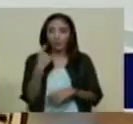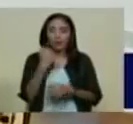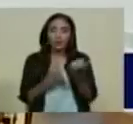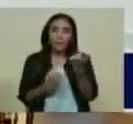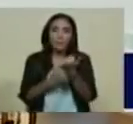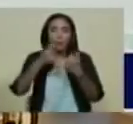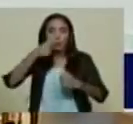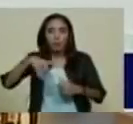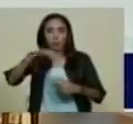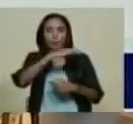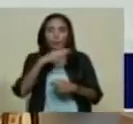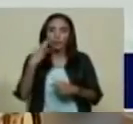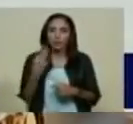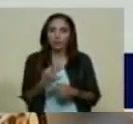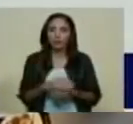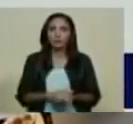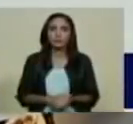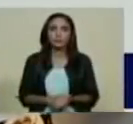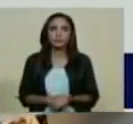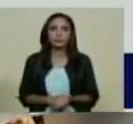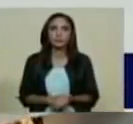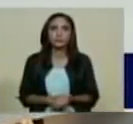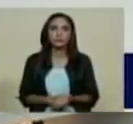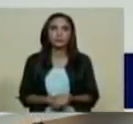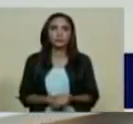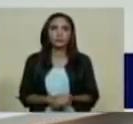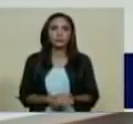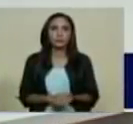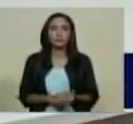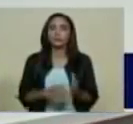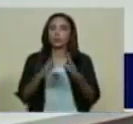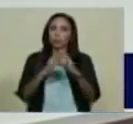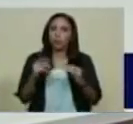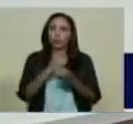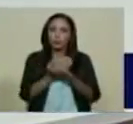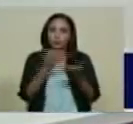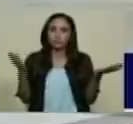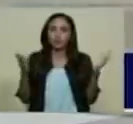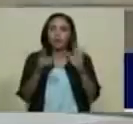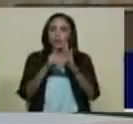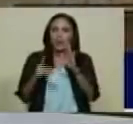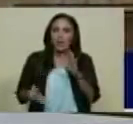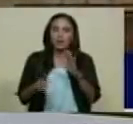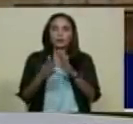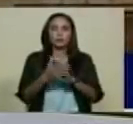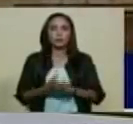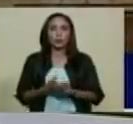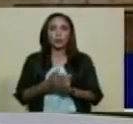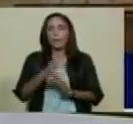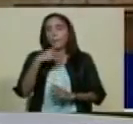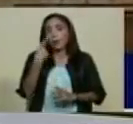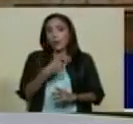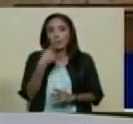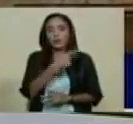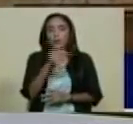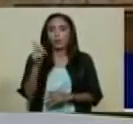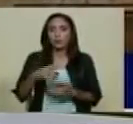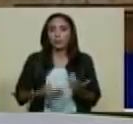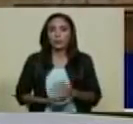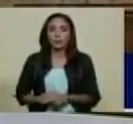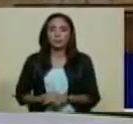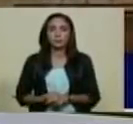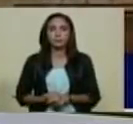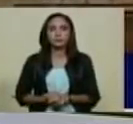pueblo y que le dan la potencialidad para el ejercicio de sus derechos civiles, de sus derechos políticos, el ejercicio